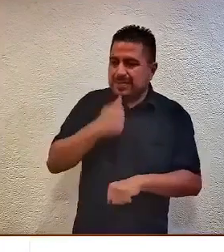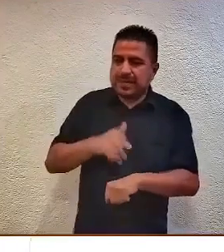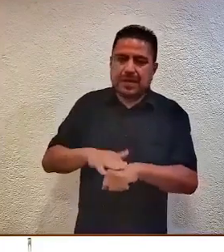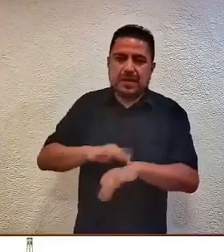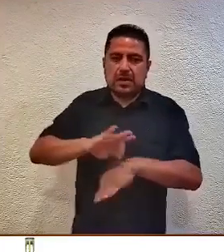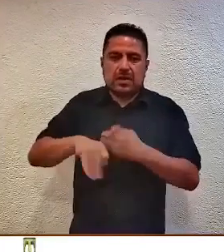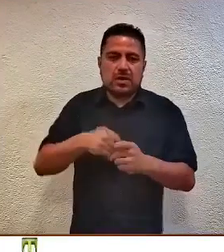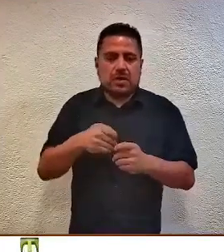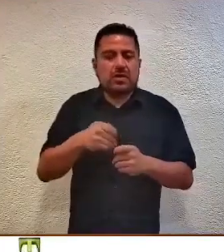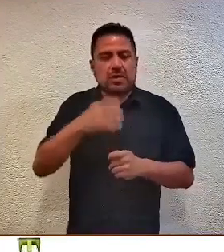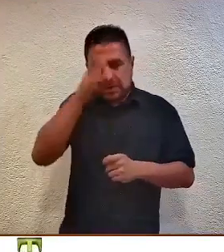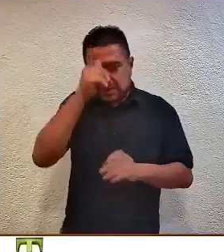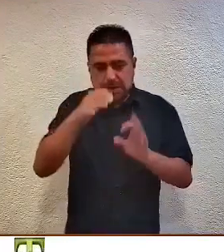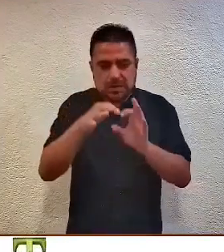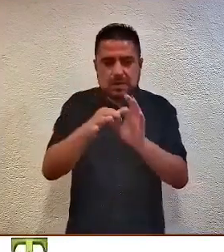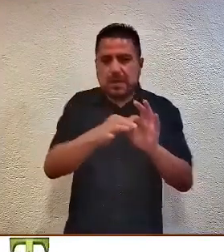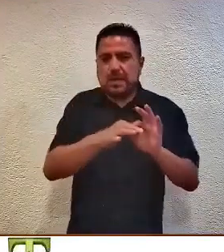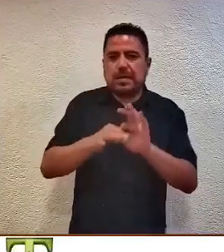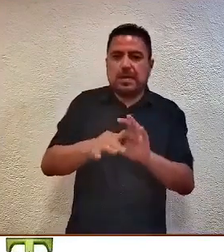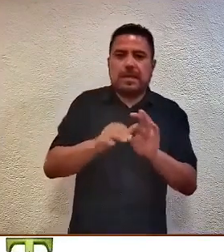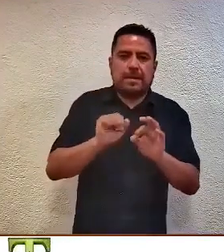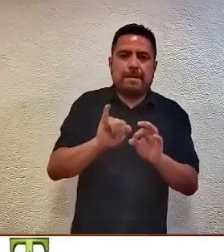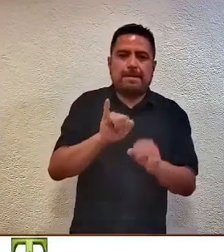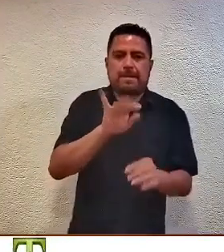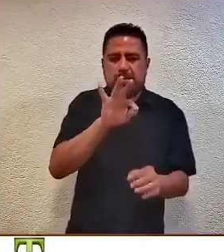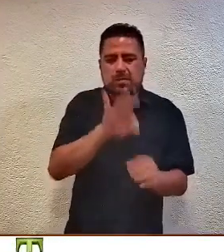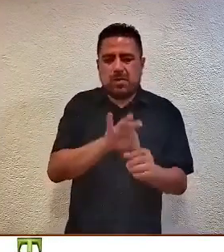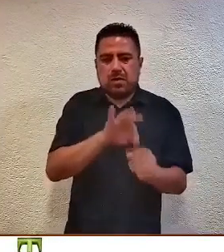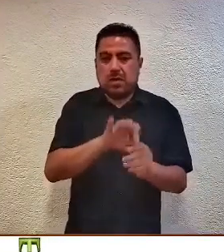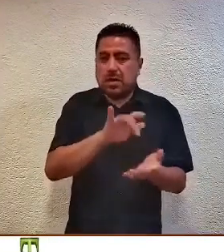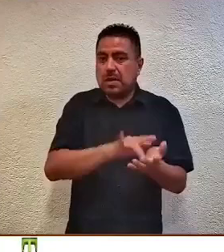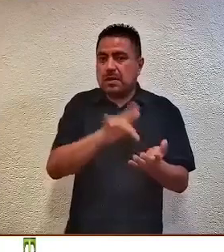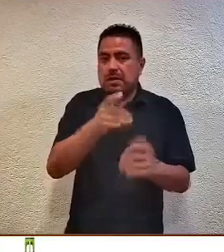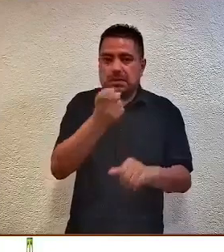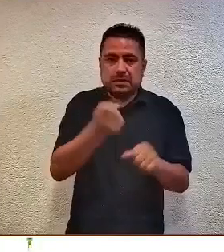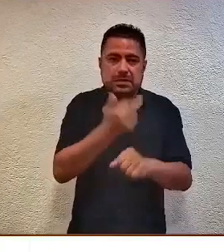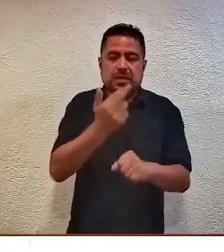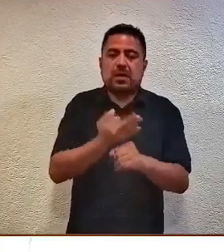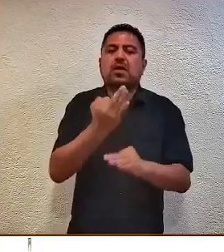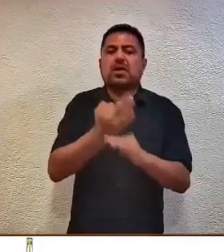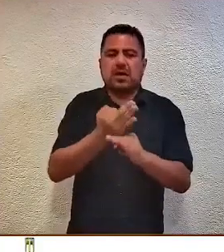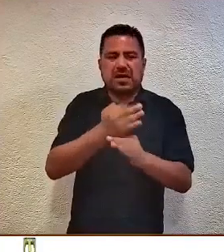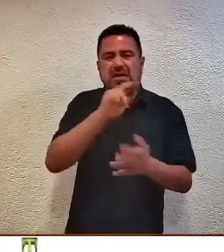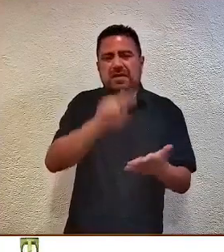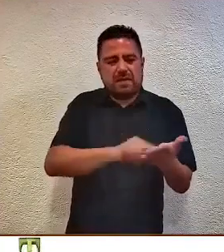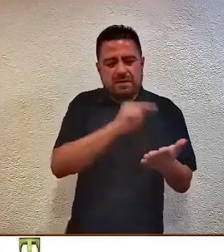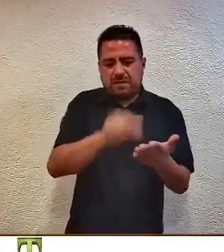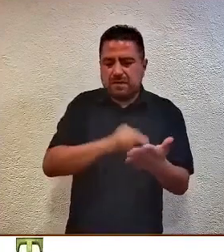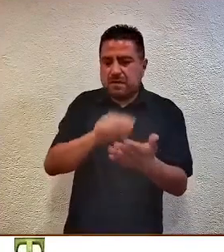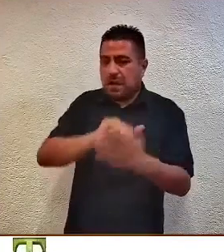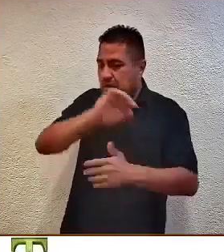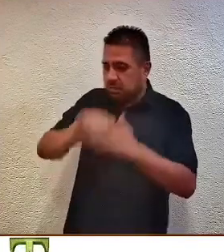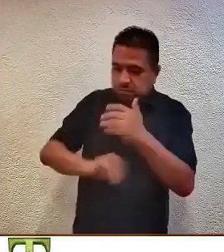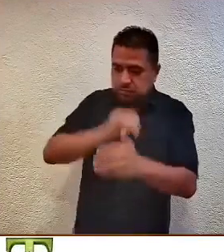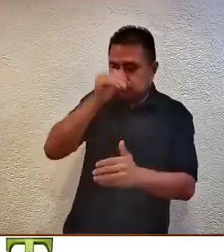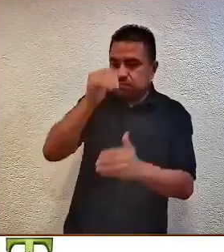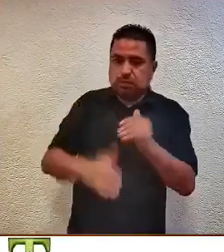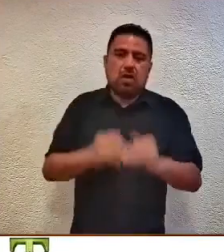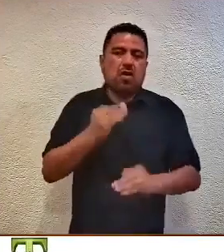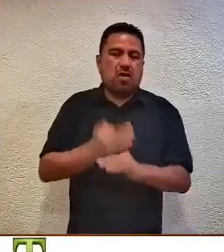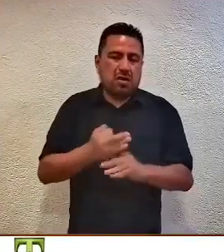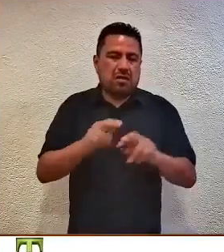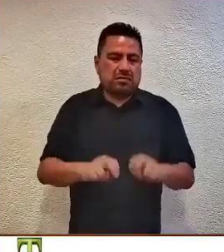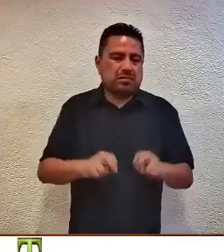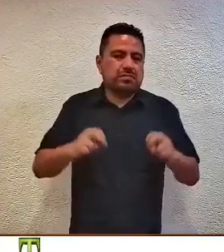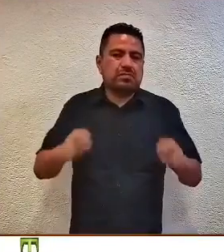magistrado, el proyecto de resolución fue aprobado por unanimidad de votos. Gracias, secretario. Sírvase de recabar las firmas a la conclusión de la presente